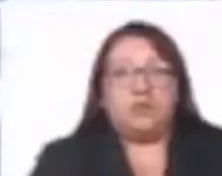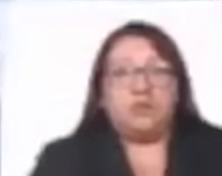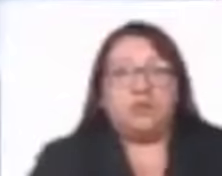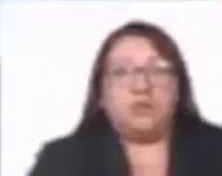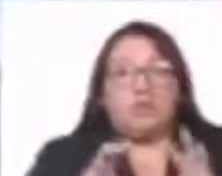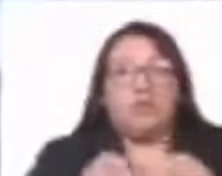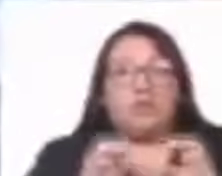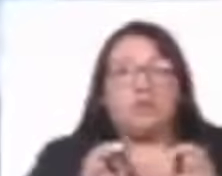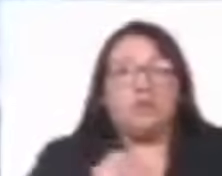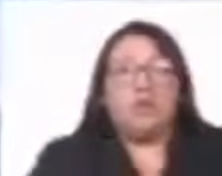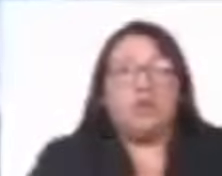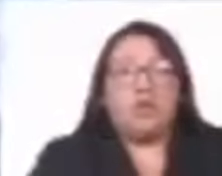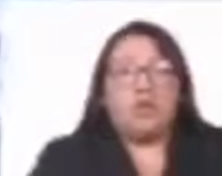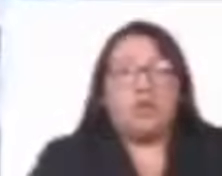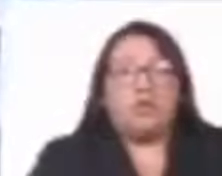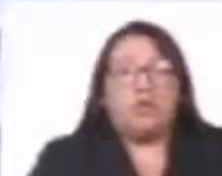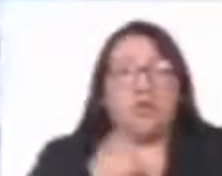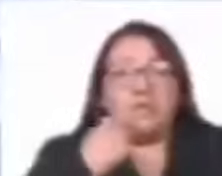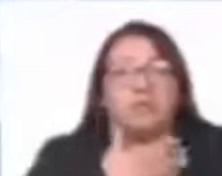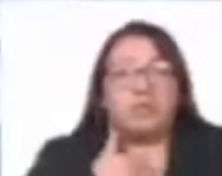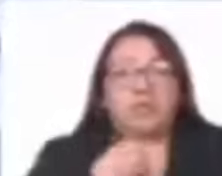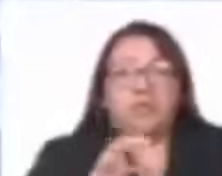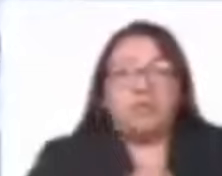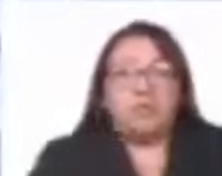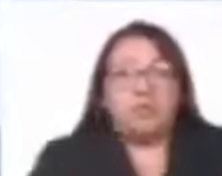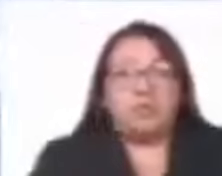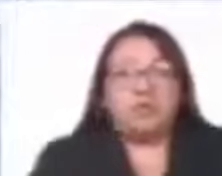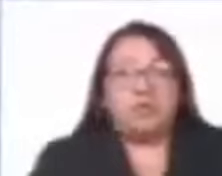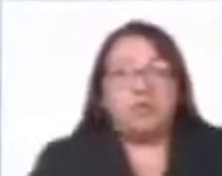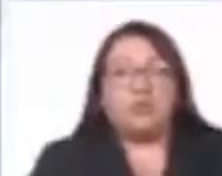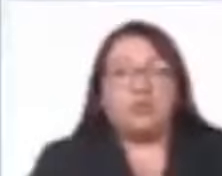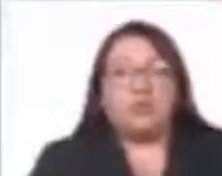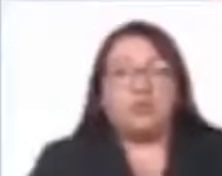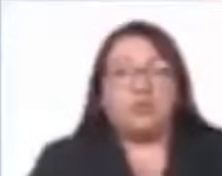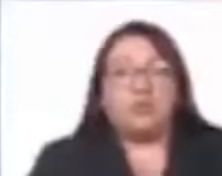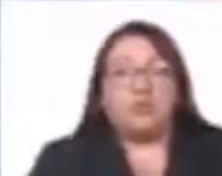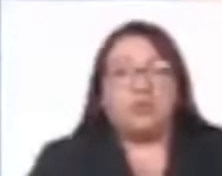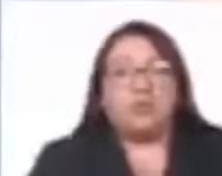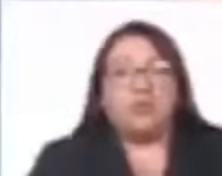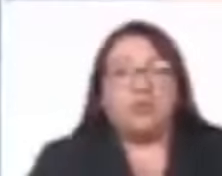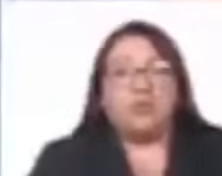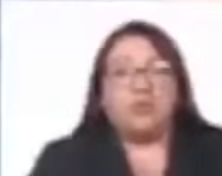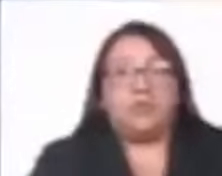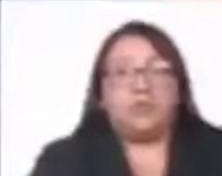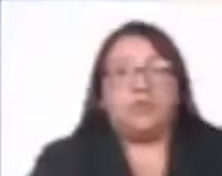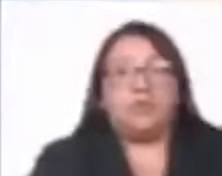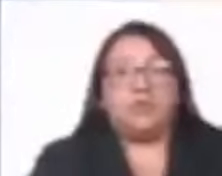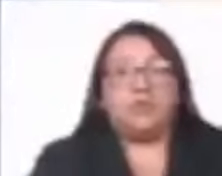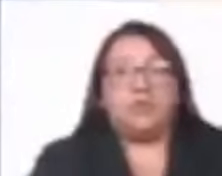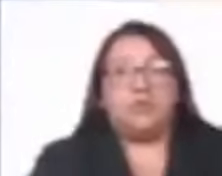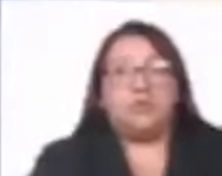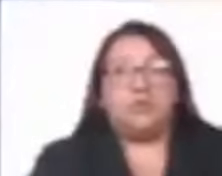que a la misma hora, señor presidente, que la fiscal de la Nación estaba hablando, la DIVIAC intervenía en el